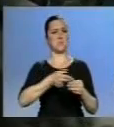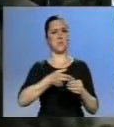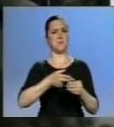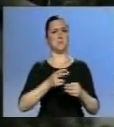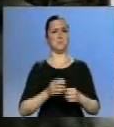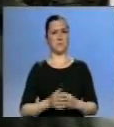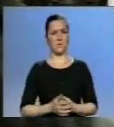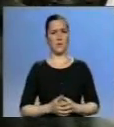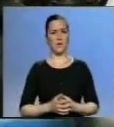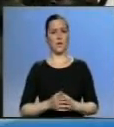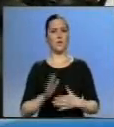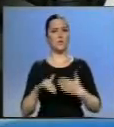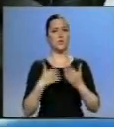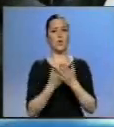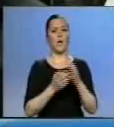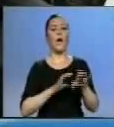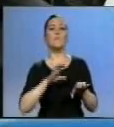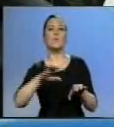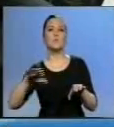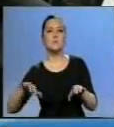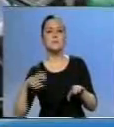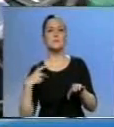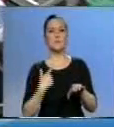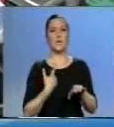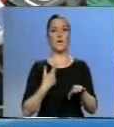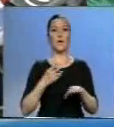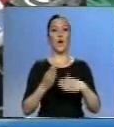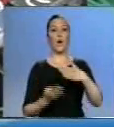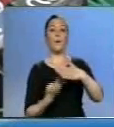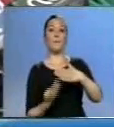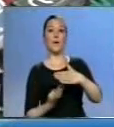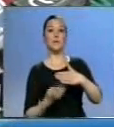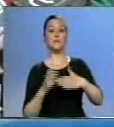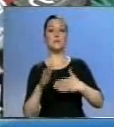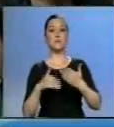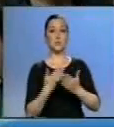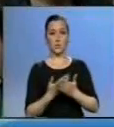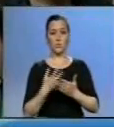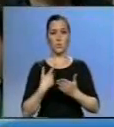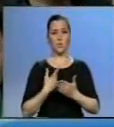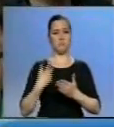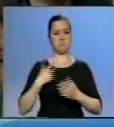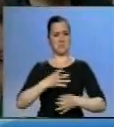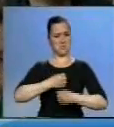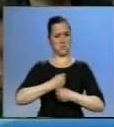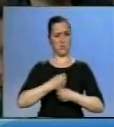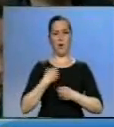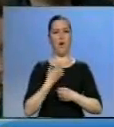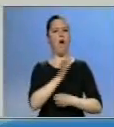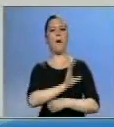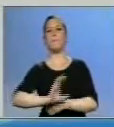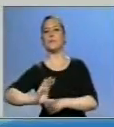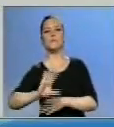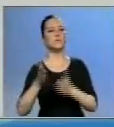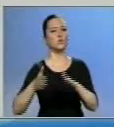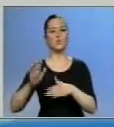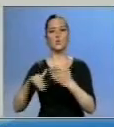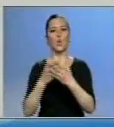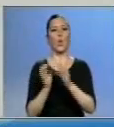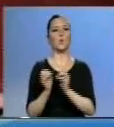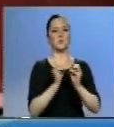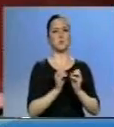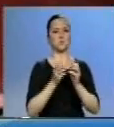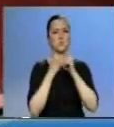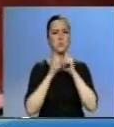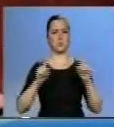Todas las provincias los dirigen. Son los representantes de las bases y también de la dirigencia nacional del Seguro Campesino y otras organizaciones las que hicieron el